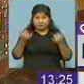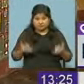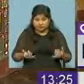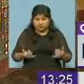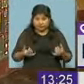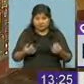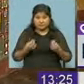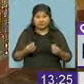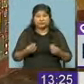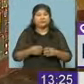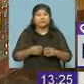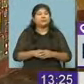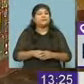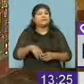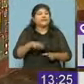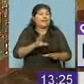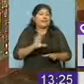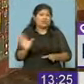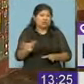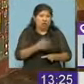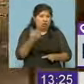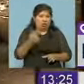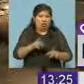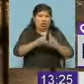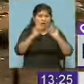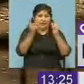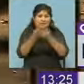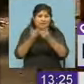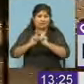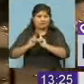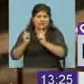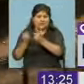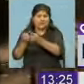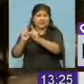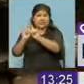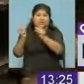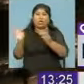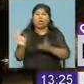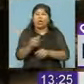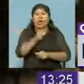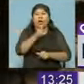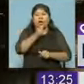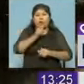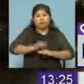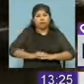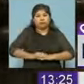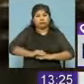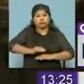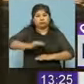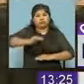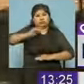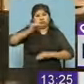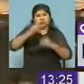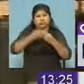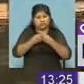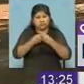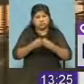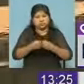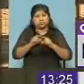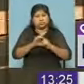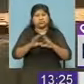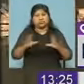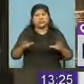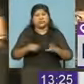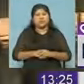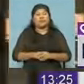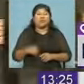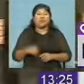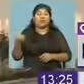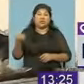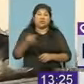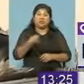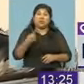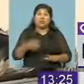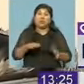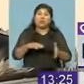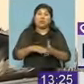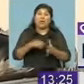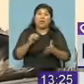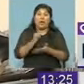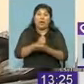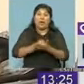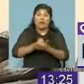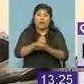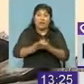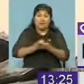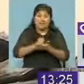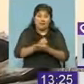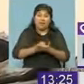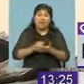salas quedaron realmente inundadas llenas de agua tendremos que esperar que se termine de secar todo por prevención no es cierto para que no